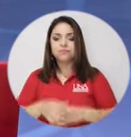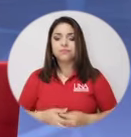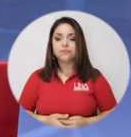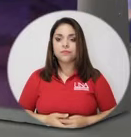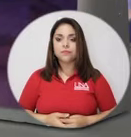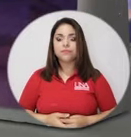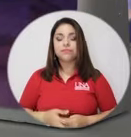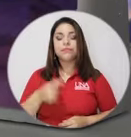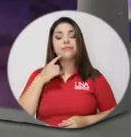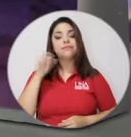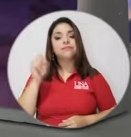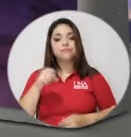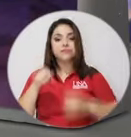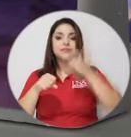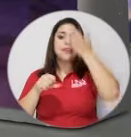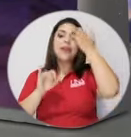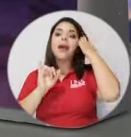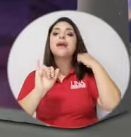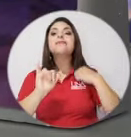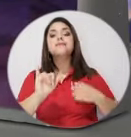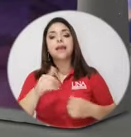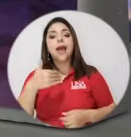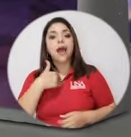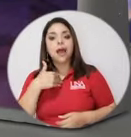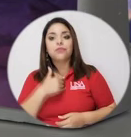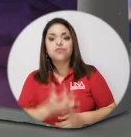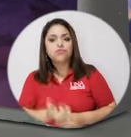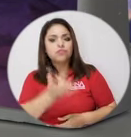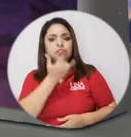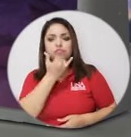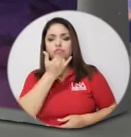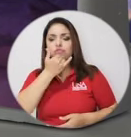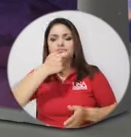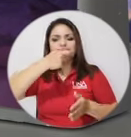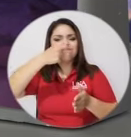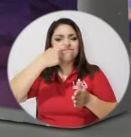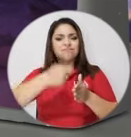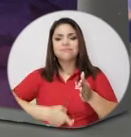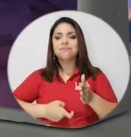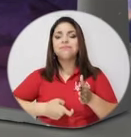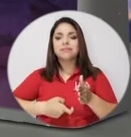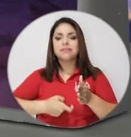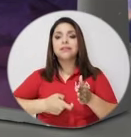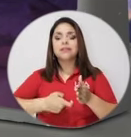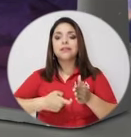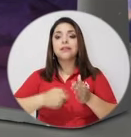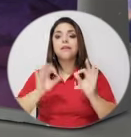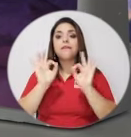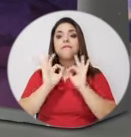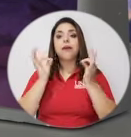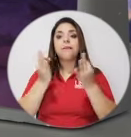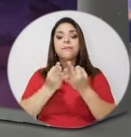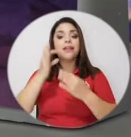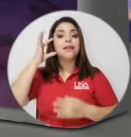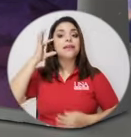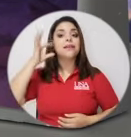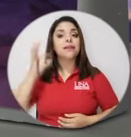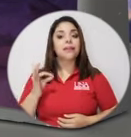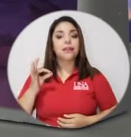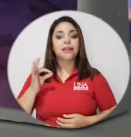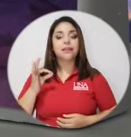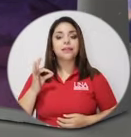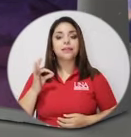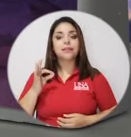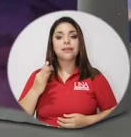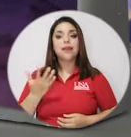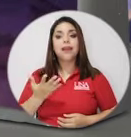tenga que tener ninguna supervisión. Así es, creo que se comete un error gravísimo cuando